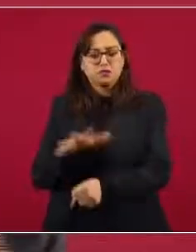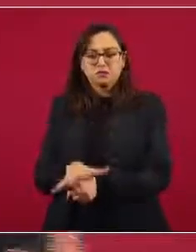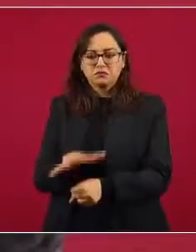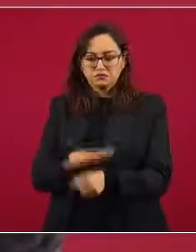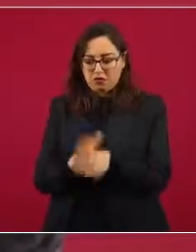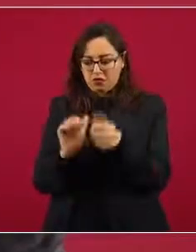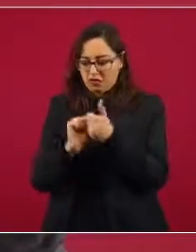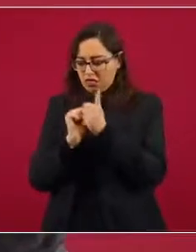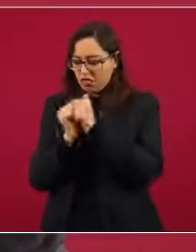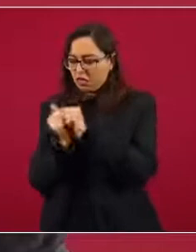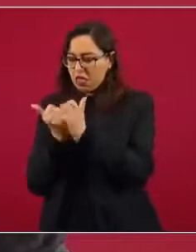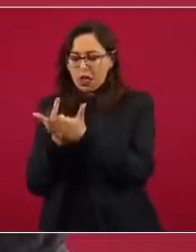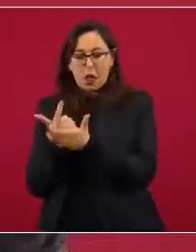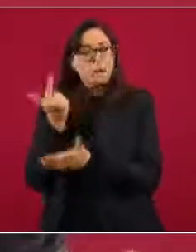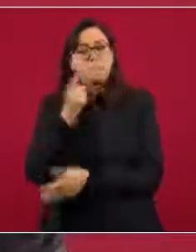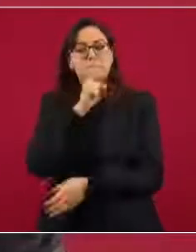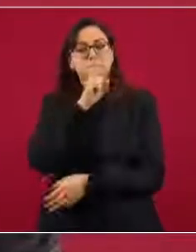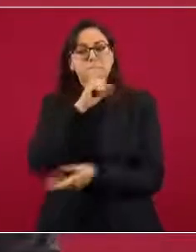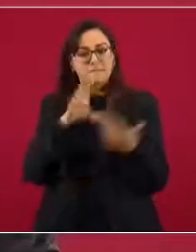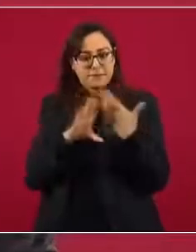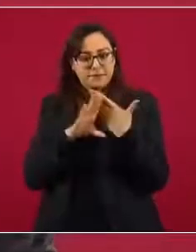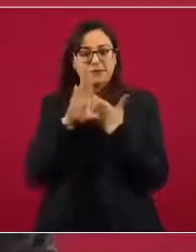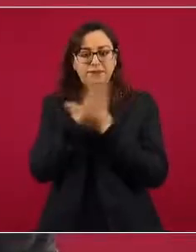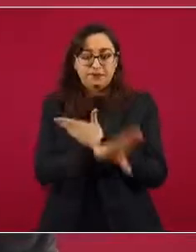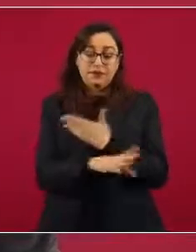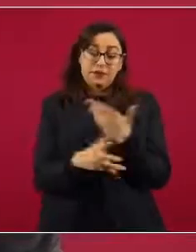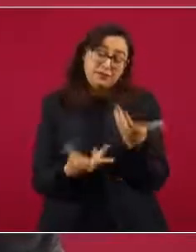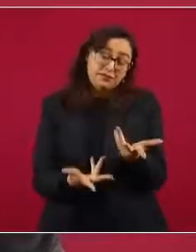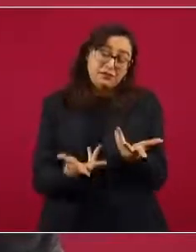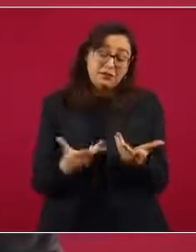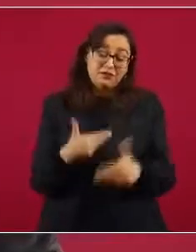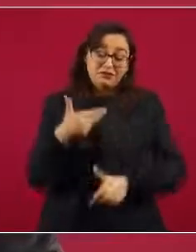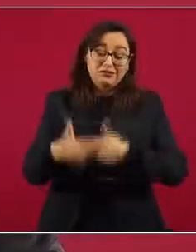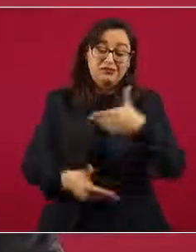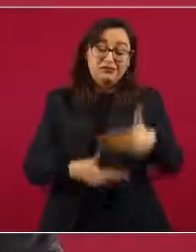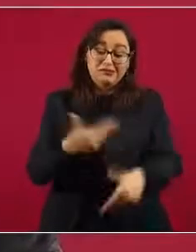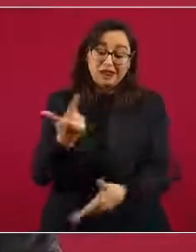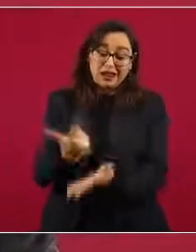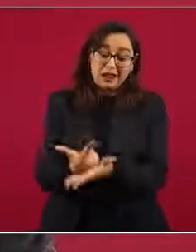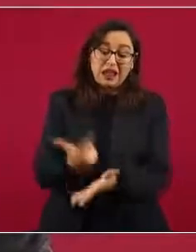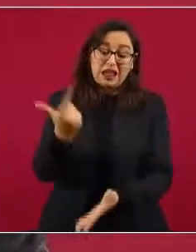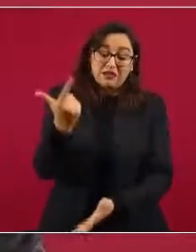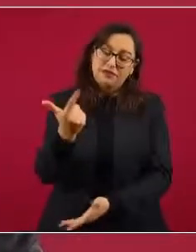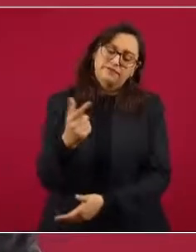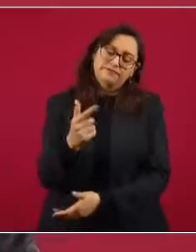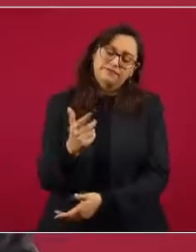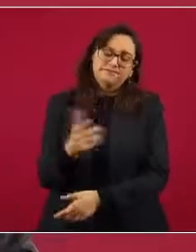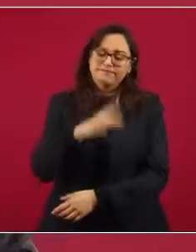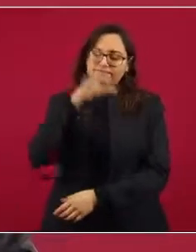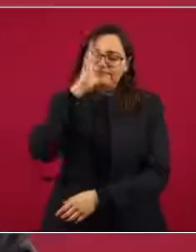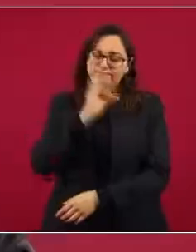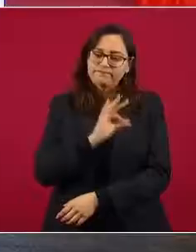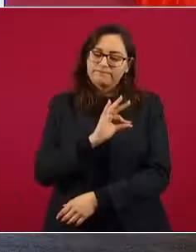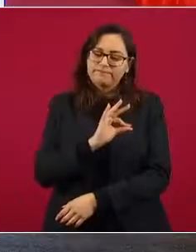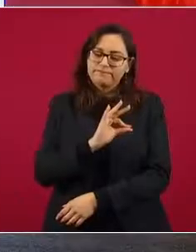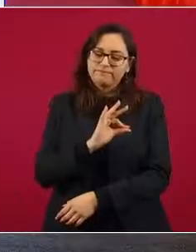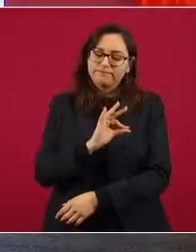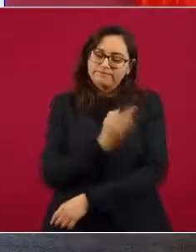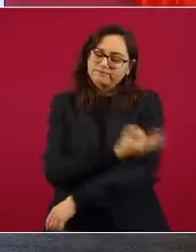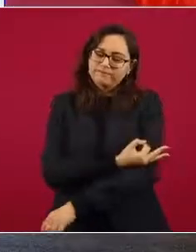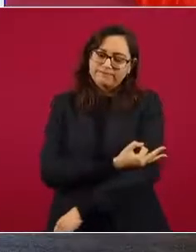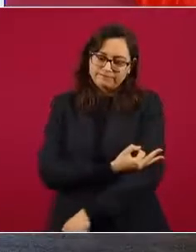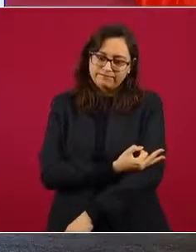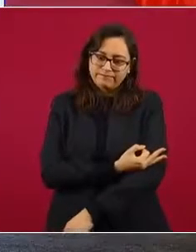extrema de la enfermedad en la que desafortunadamente hay menor probabilidad de que se recuperen las personas.